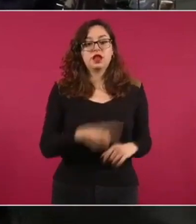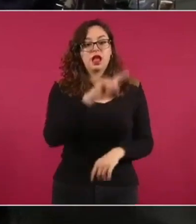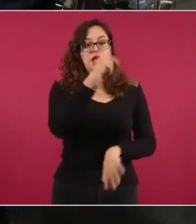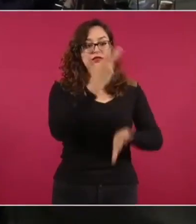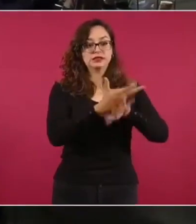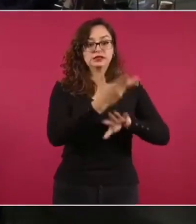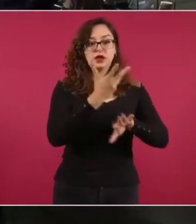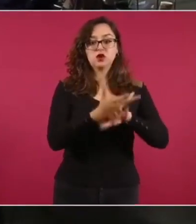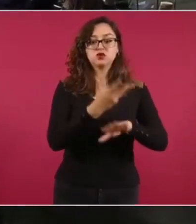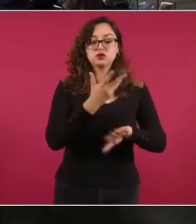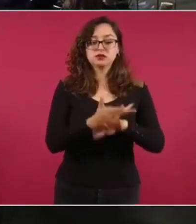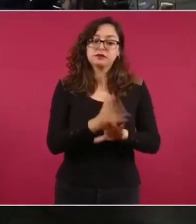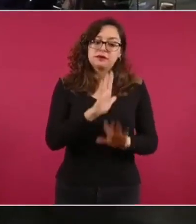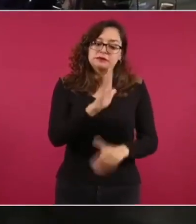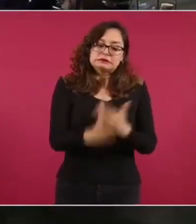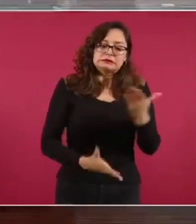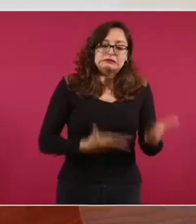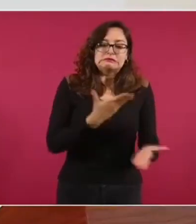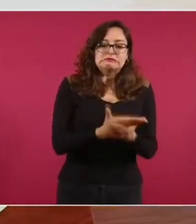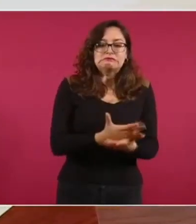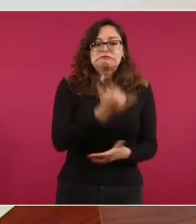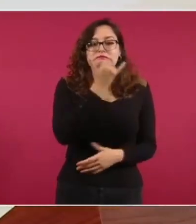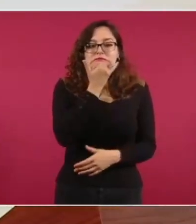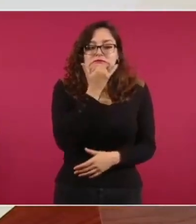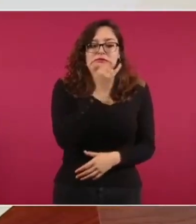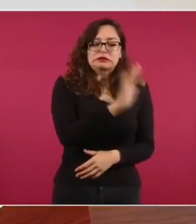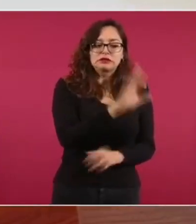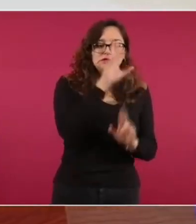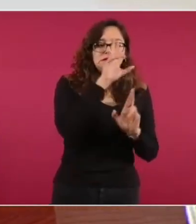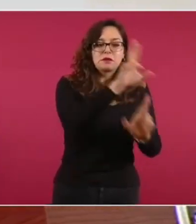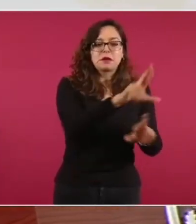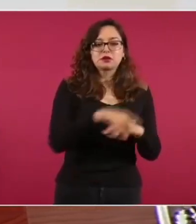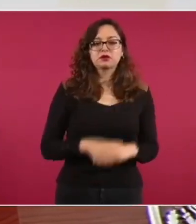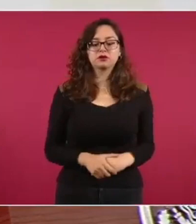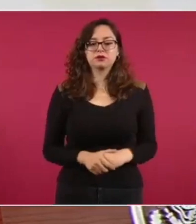en vez de tener acuerdos con los gobiernos